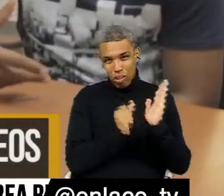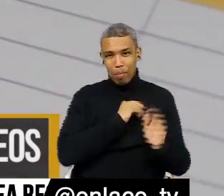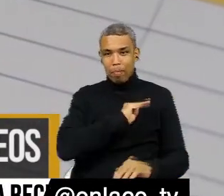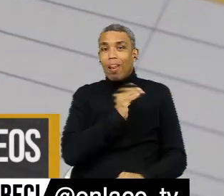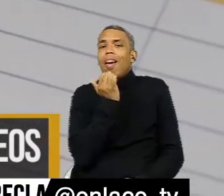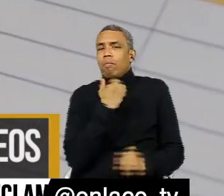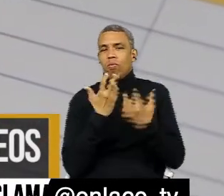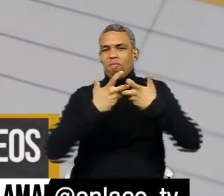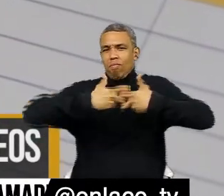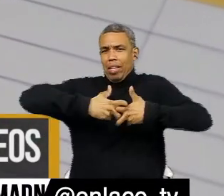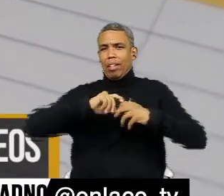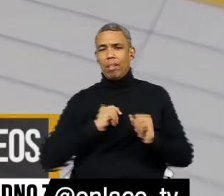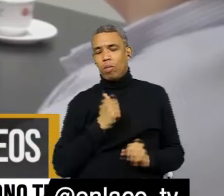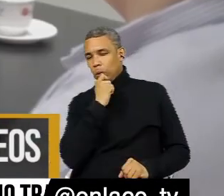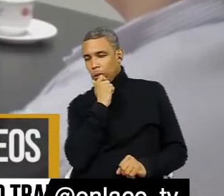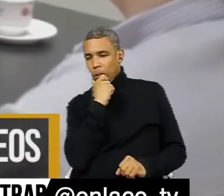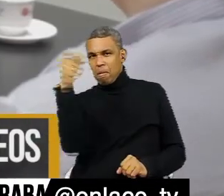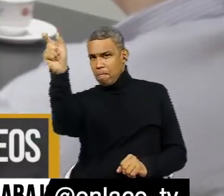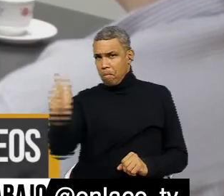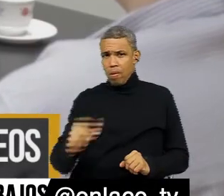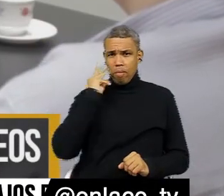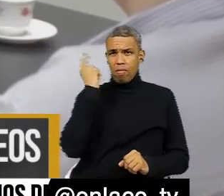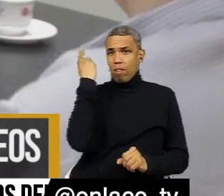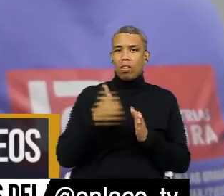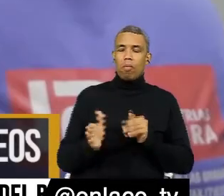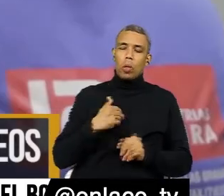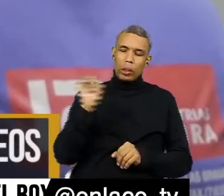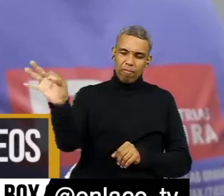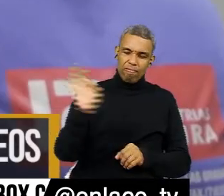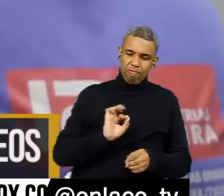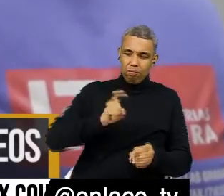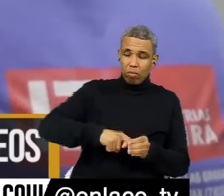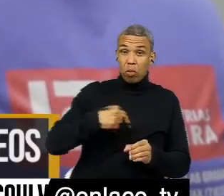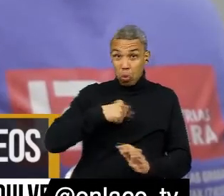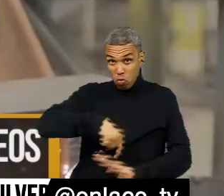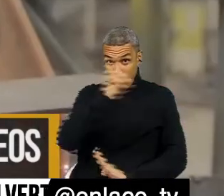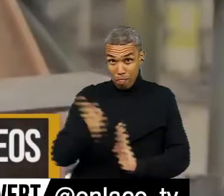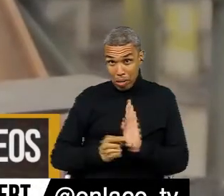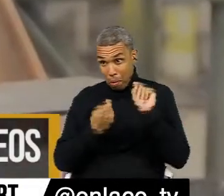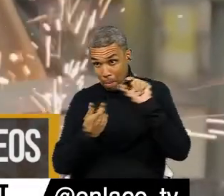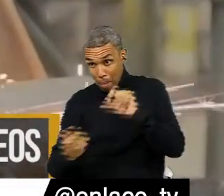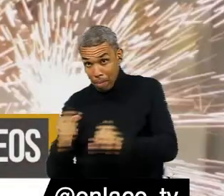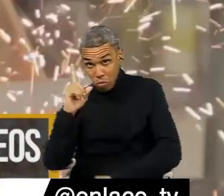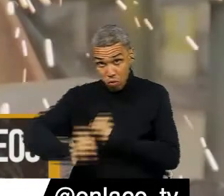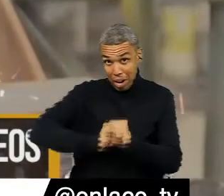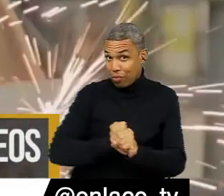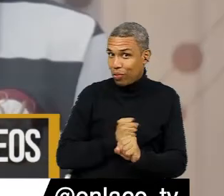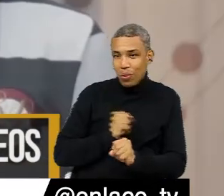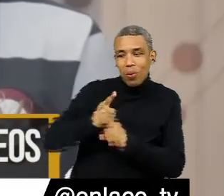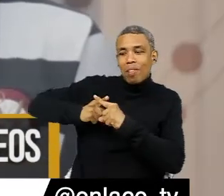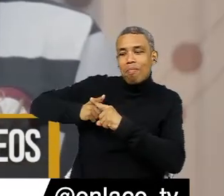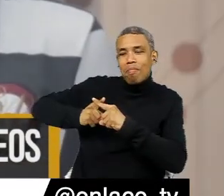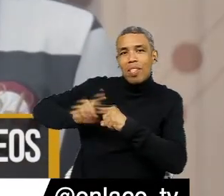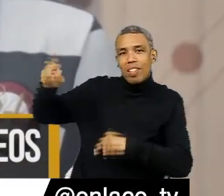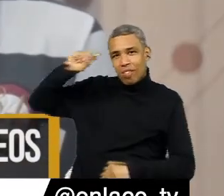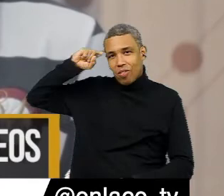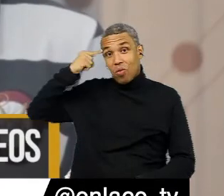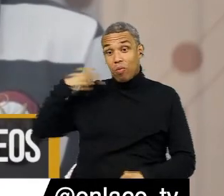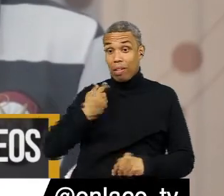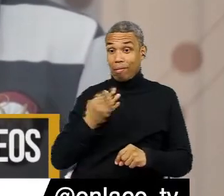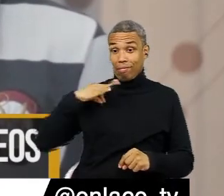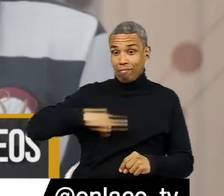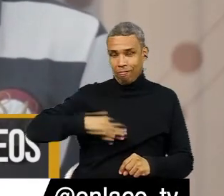sin experiencia, el programa le subsidia el 50% del total del salario de un trabajador durante un año. El hecho de que le ayuden